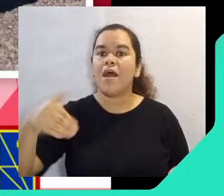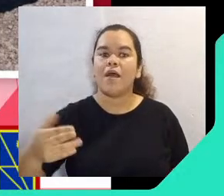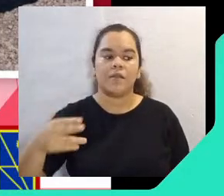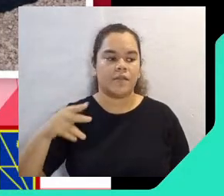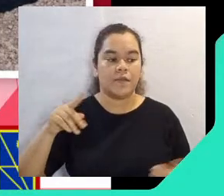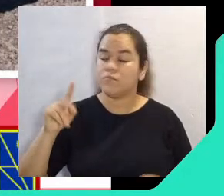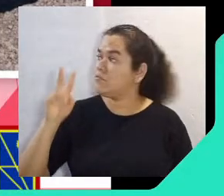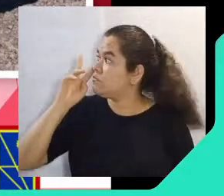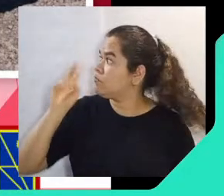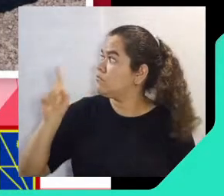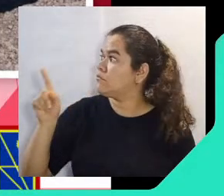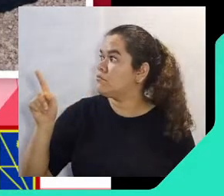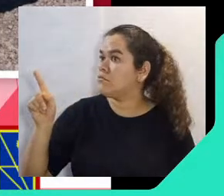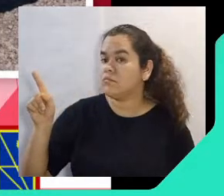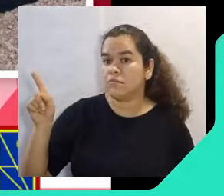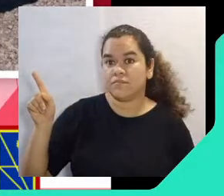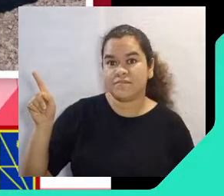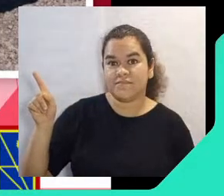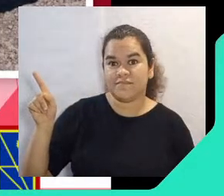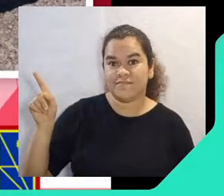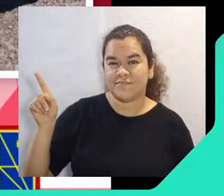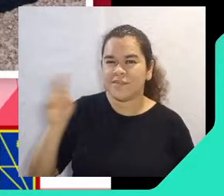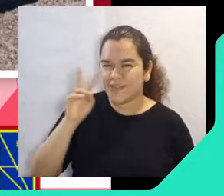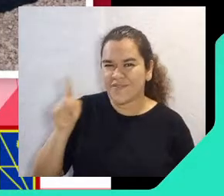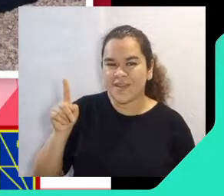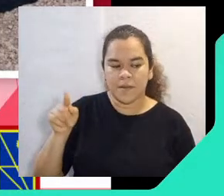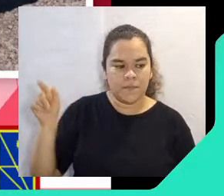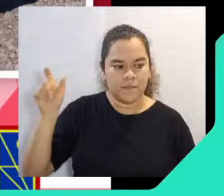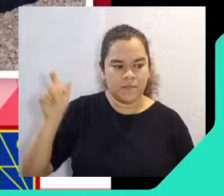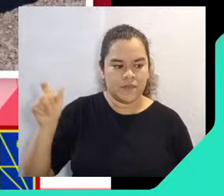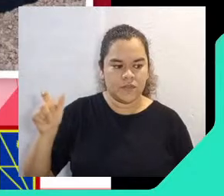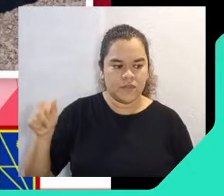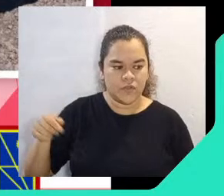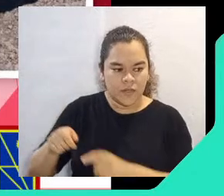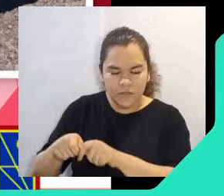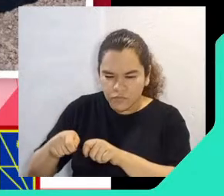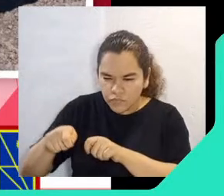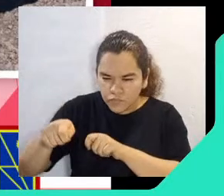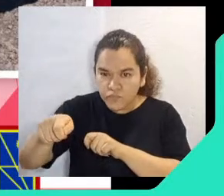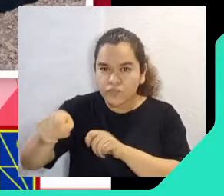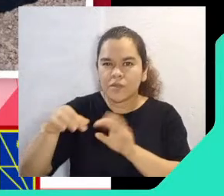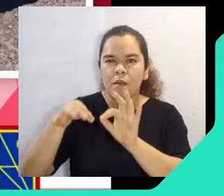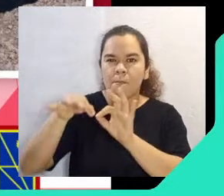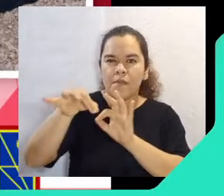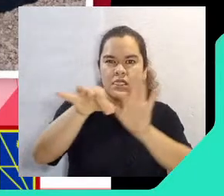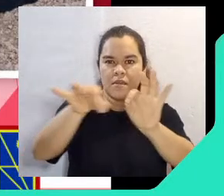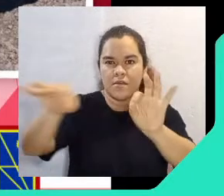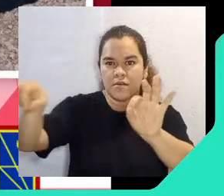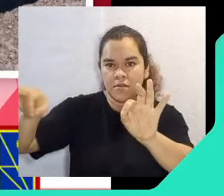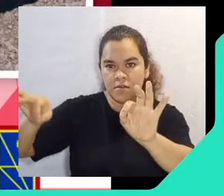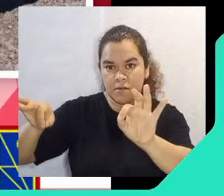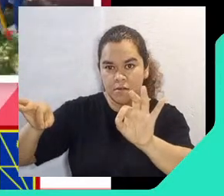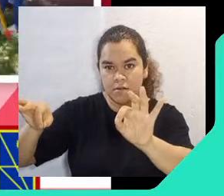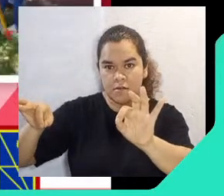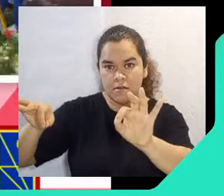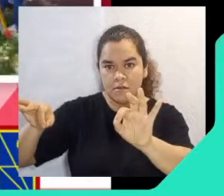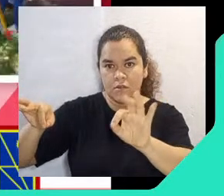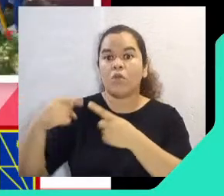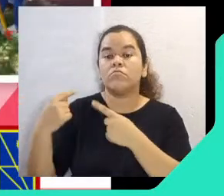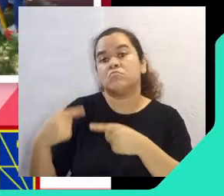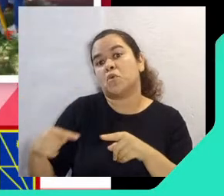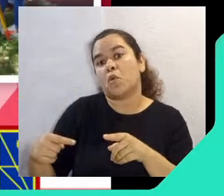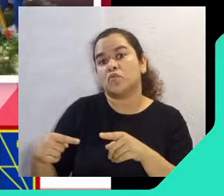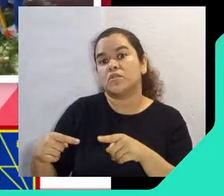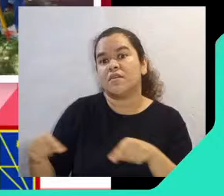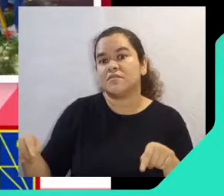imágenes, ustedes ven que están haciendo mediciones al aire libre los alumnos. con diferentes equipos